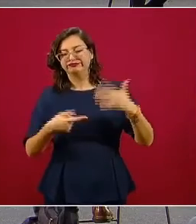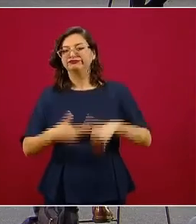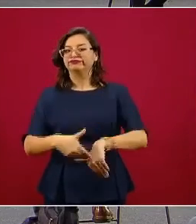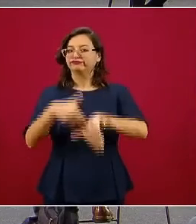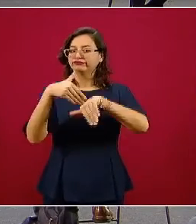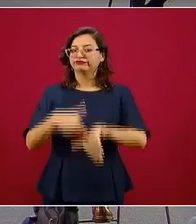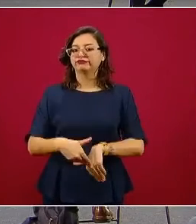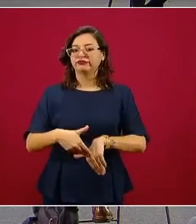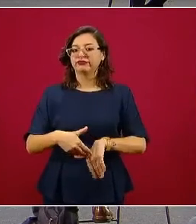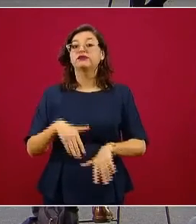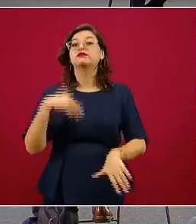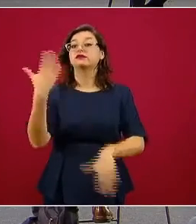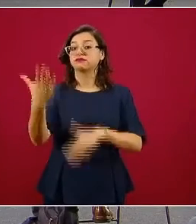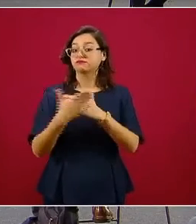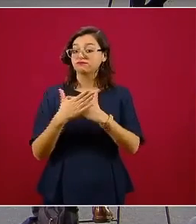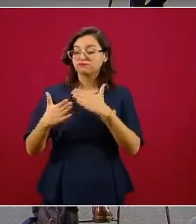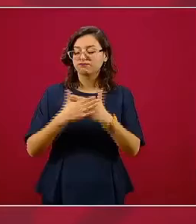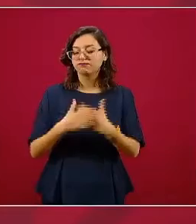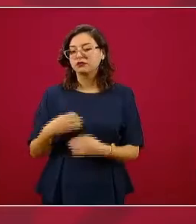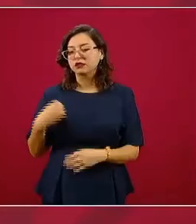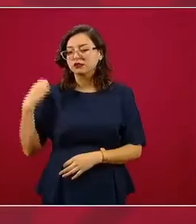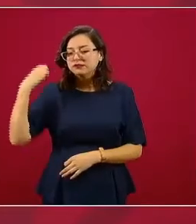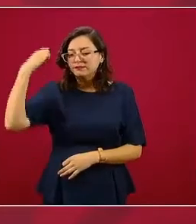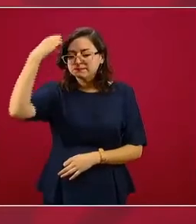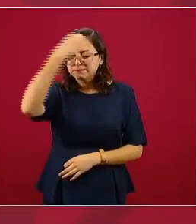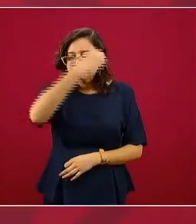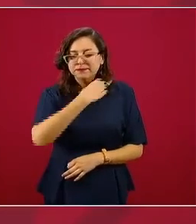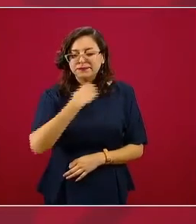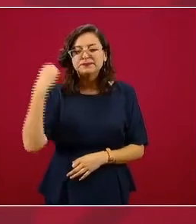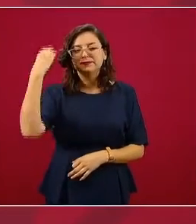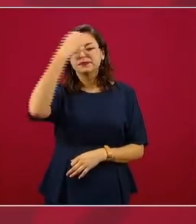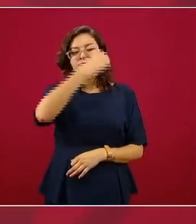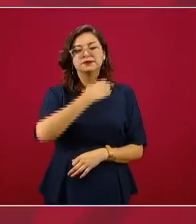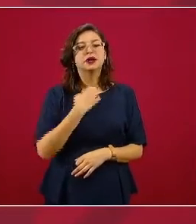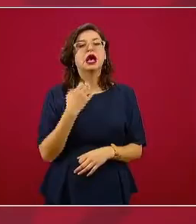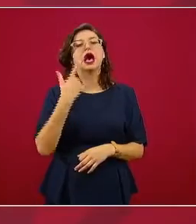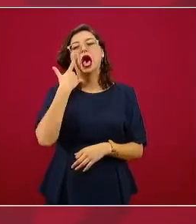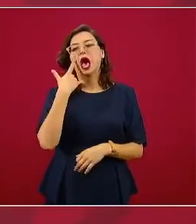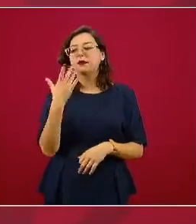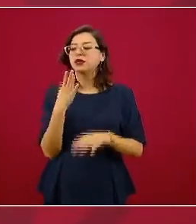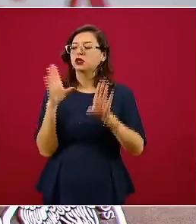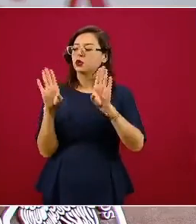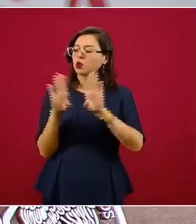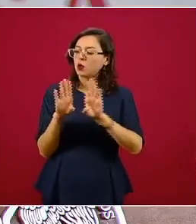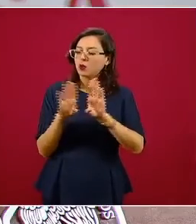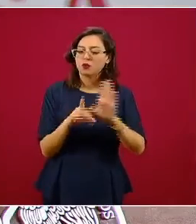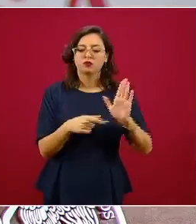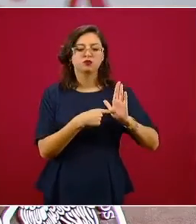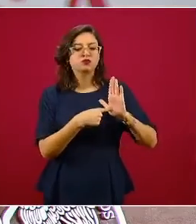ya vamos a llevar a cabo el recuento en su momento.